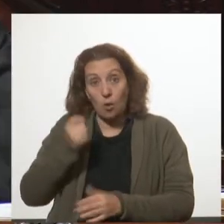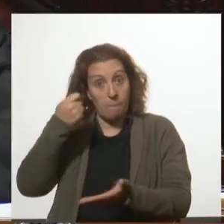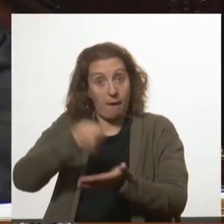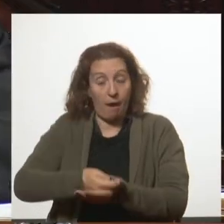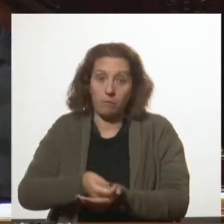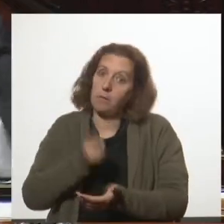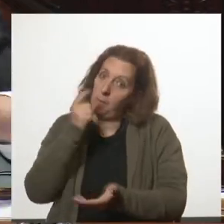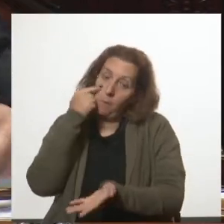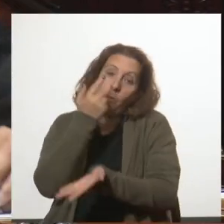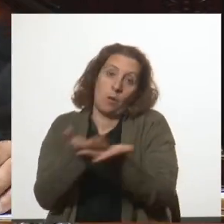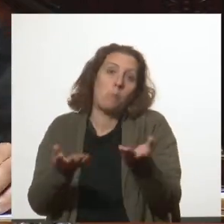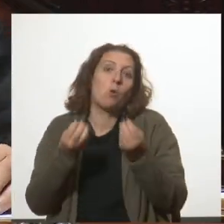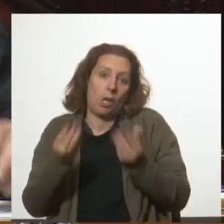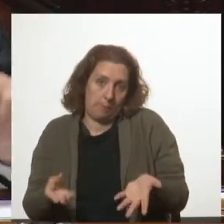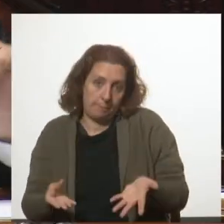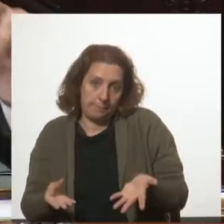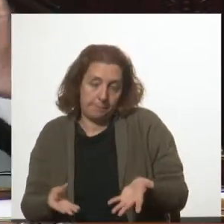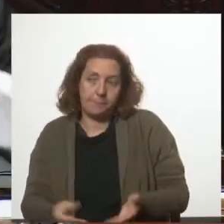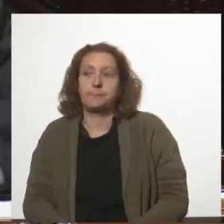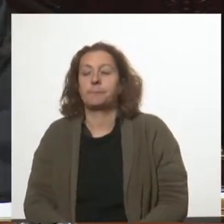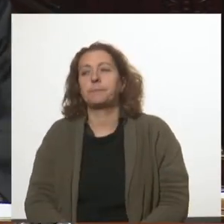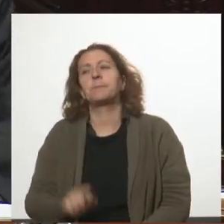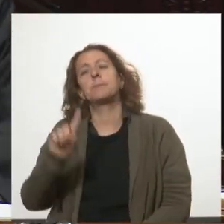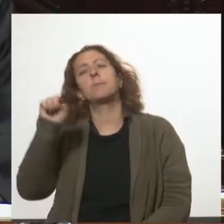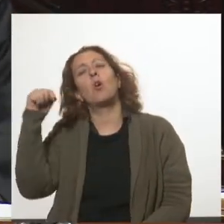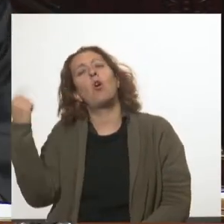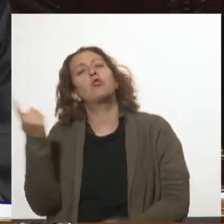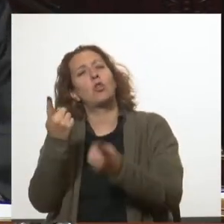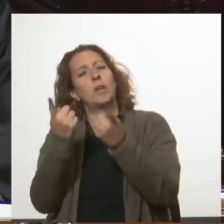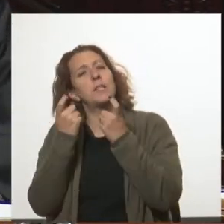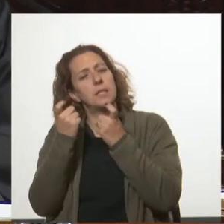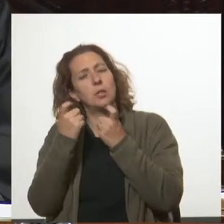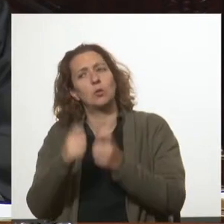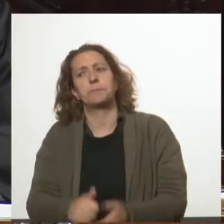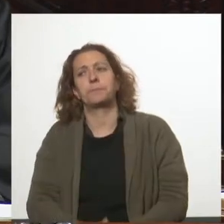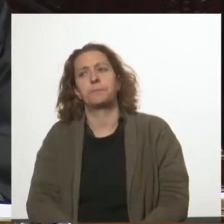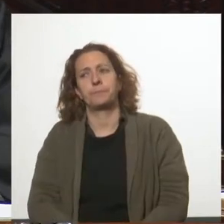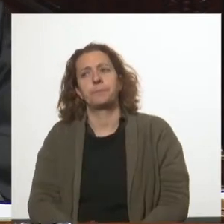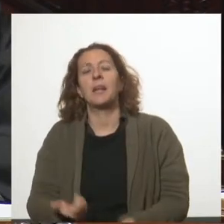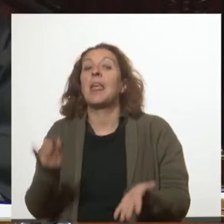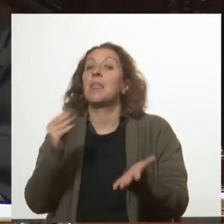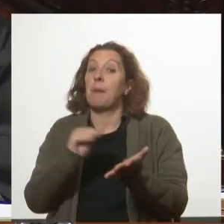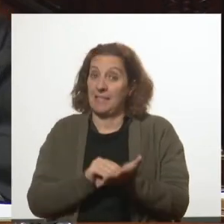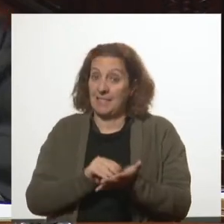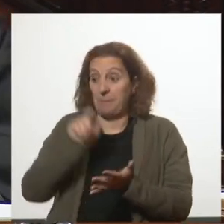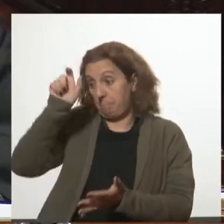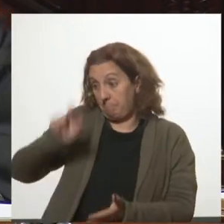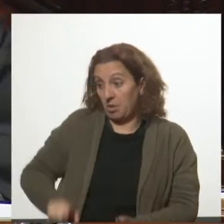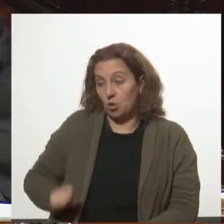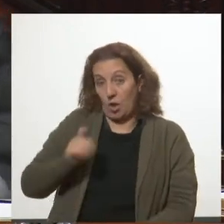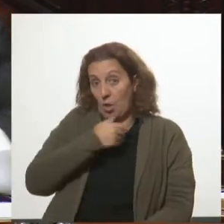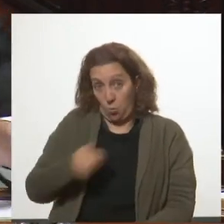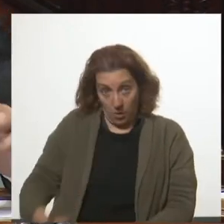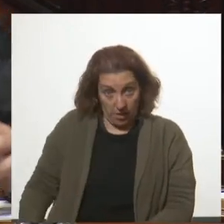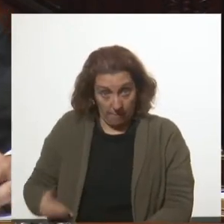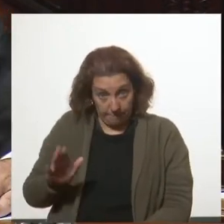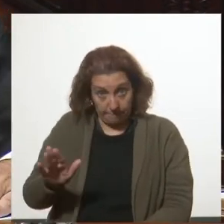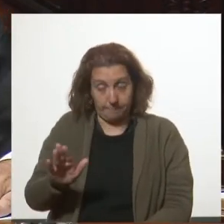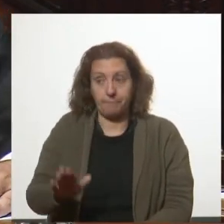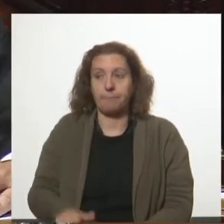justificado otro requisito además de la titularidad del padrón